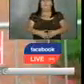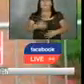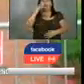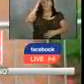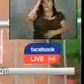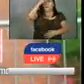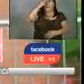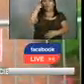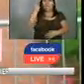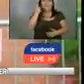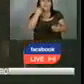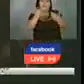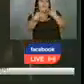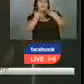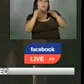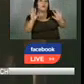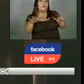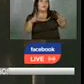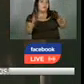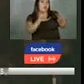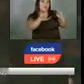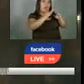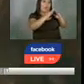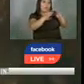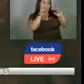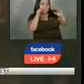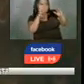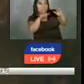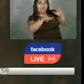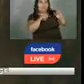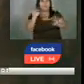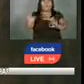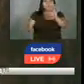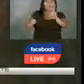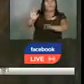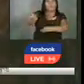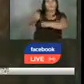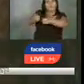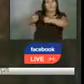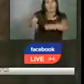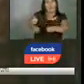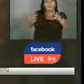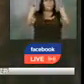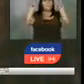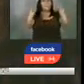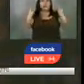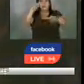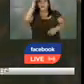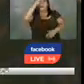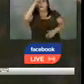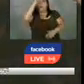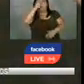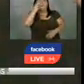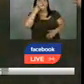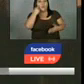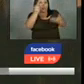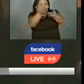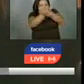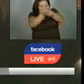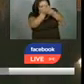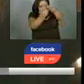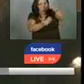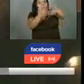detalles sobre los fundamentos para el allanamiento, pero el Departamento de Justicia investiga a Trump después de que los archivos